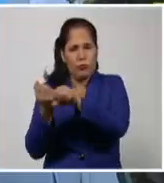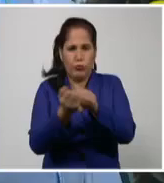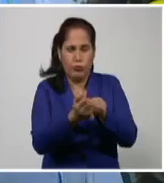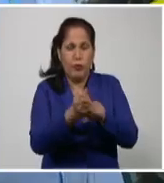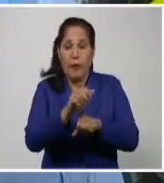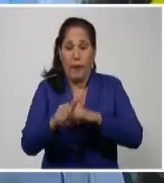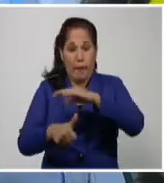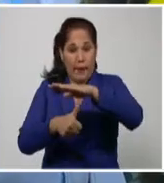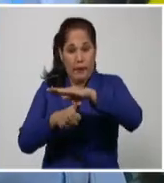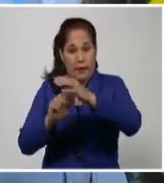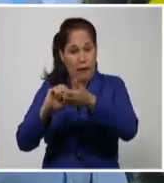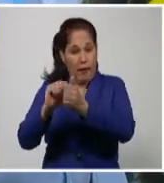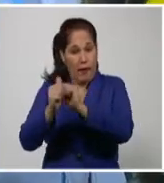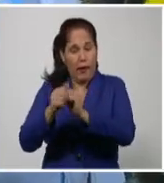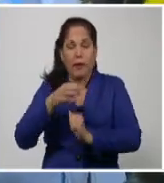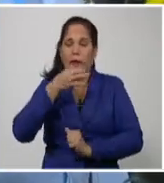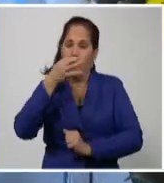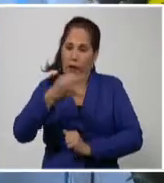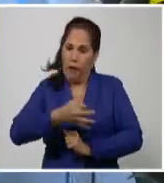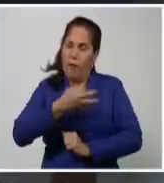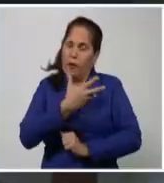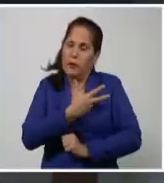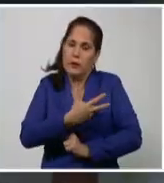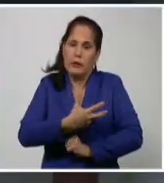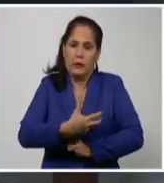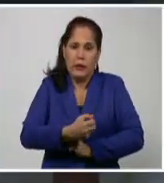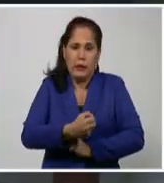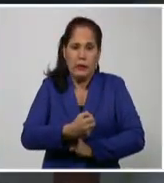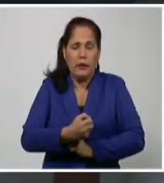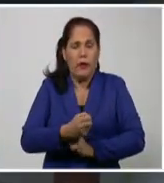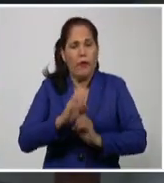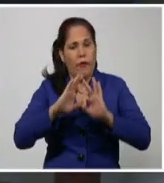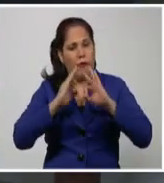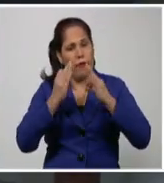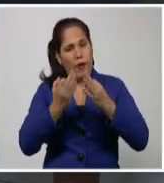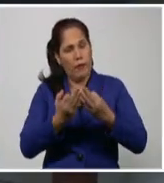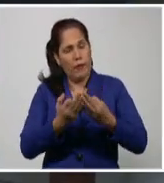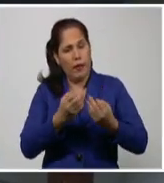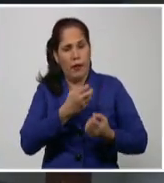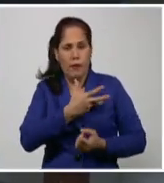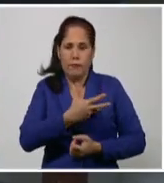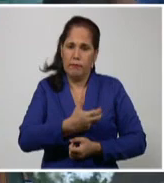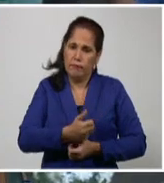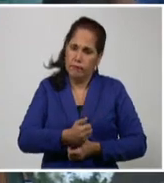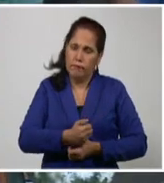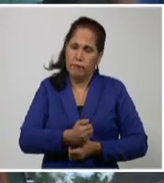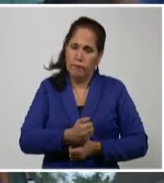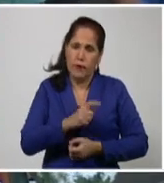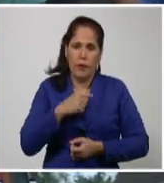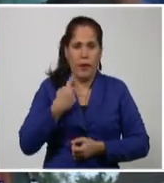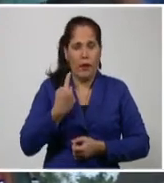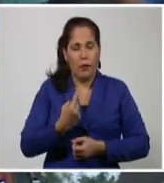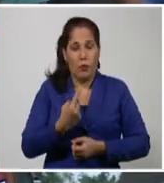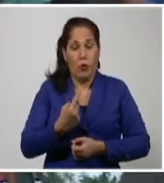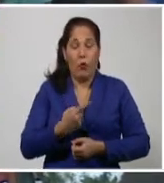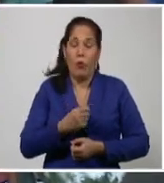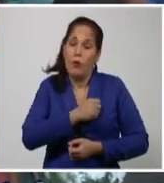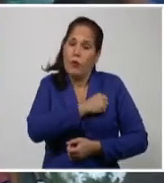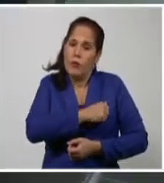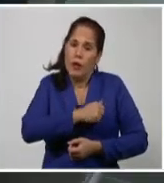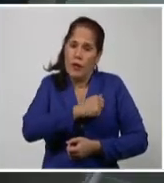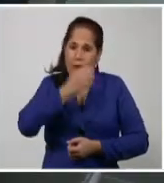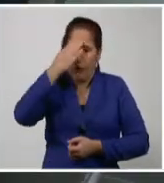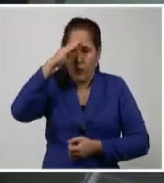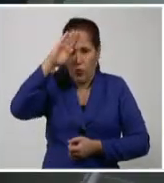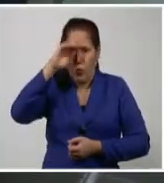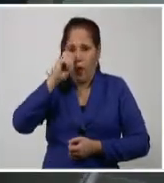el presidente del INDRO, Osvaldo Bento, compartió el pesar, el dolor y las condolencias con familiares y amigos. Fue una jornada para despedir con todo el cariño que Cuba le